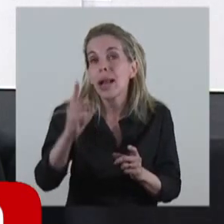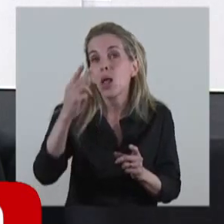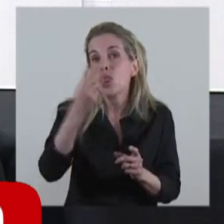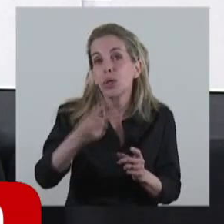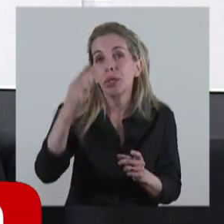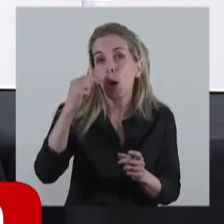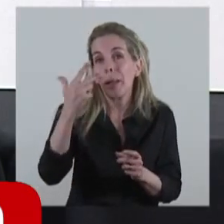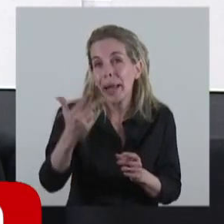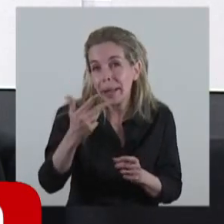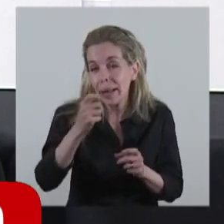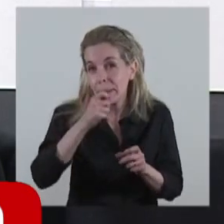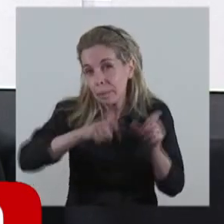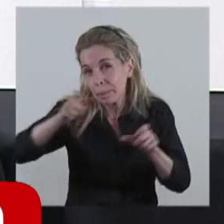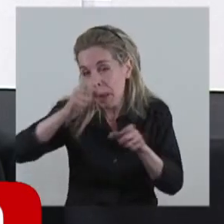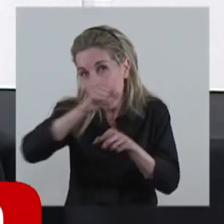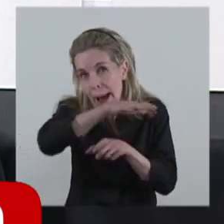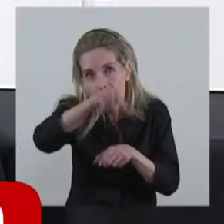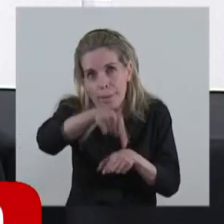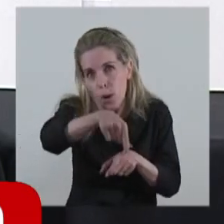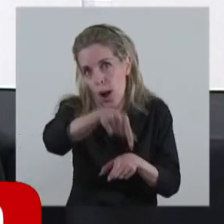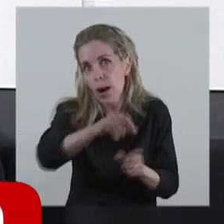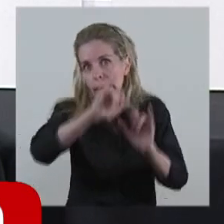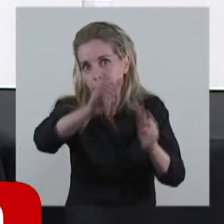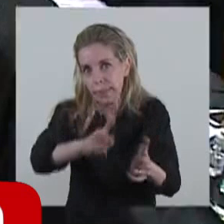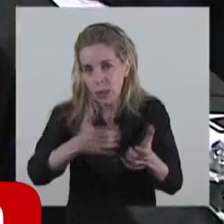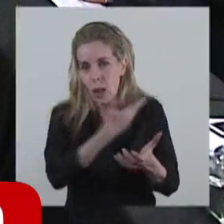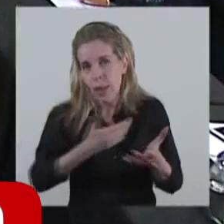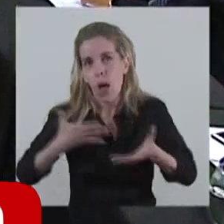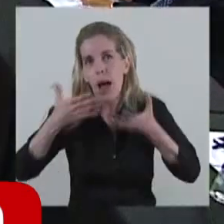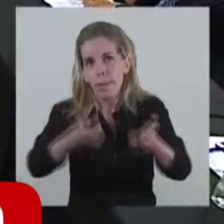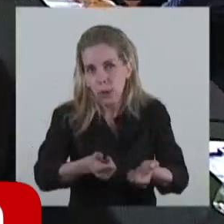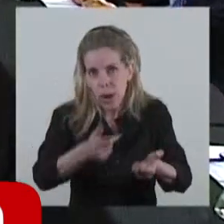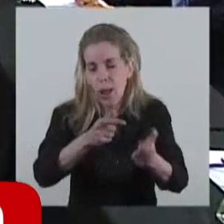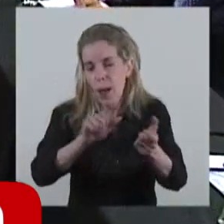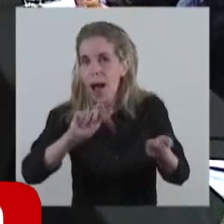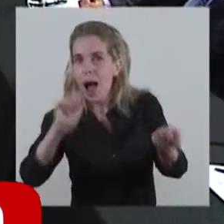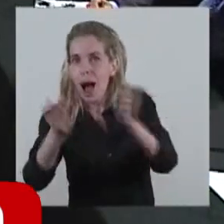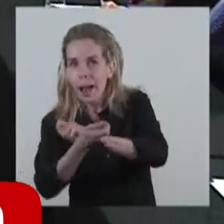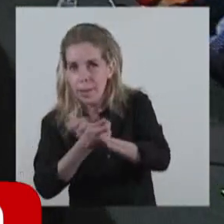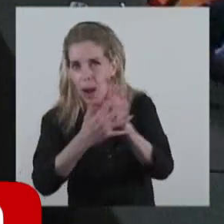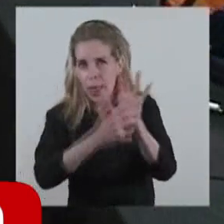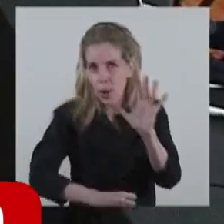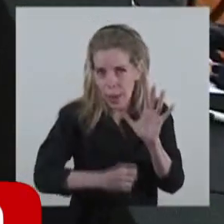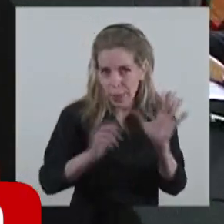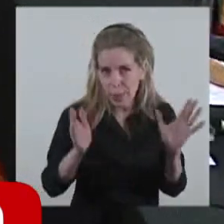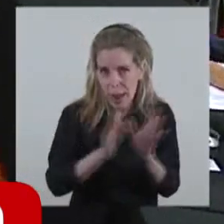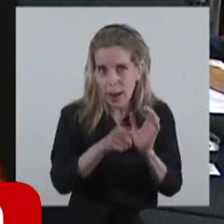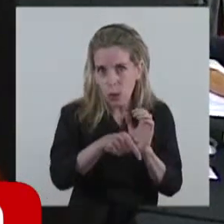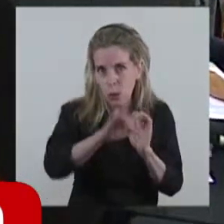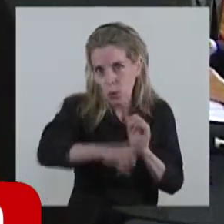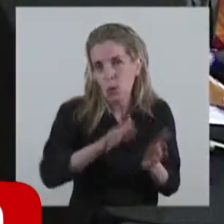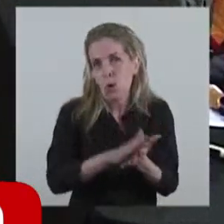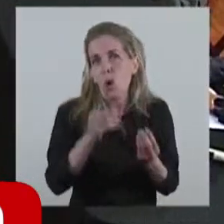41.293 medianos productores que van a recibir compensación a partir de lo que han producido y que